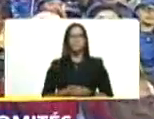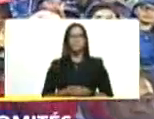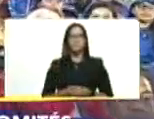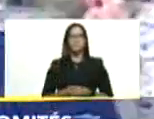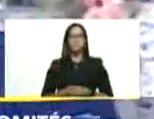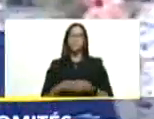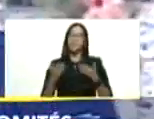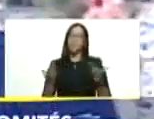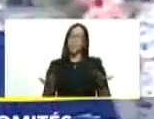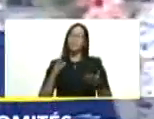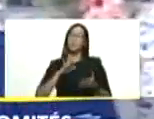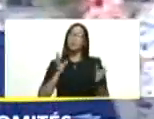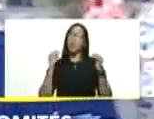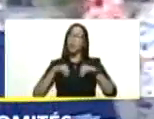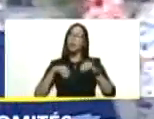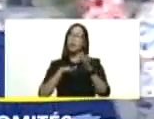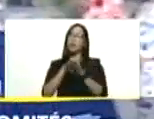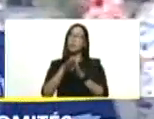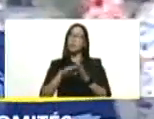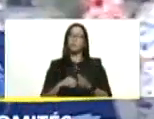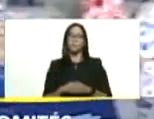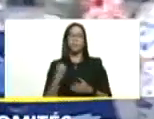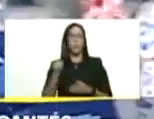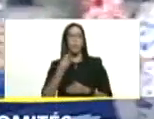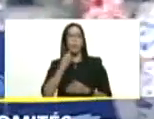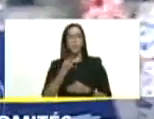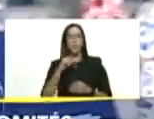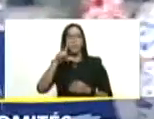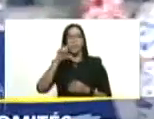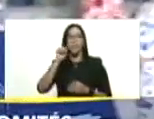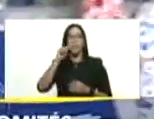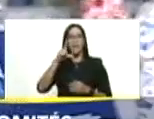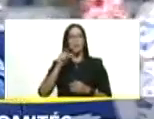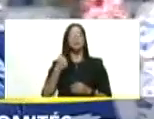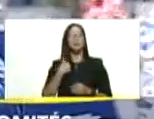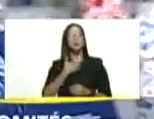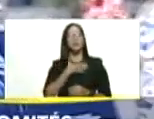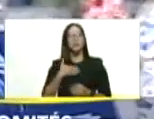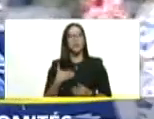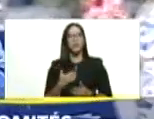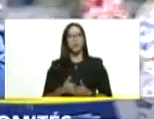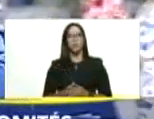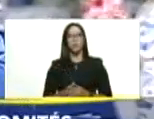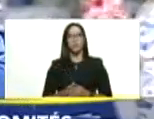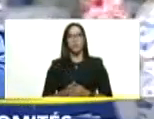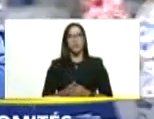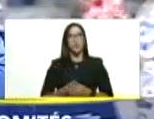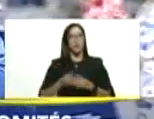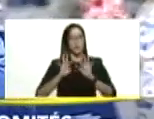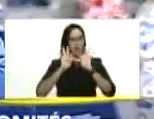Por eso estoy de acuerdo que avancemos, como dice Leal Tellería. Yo quiero, de